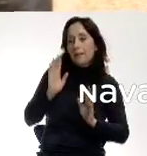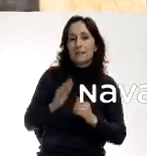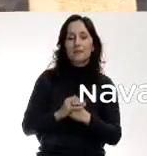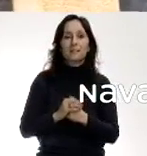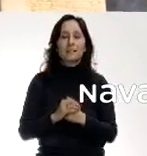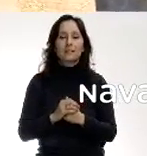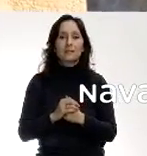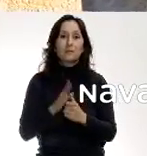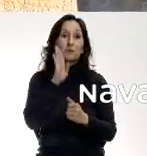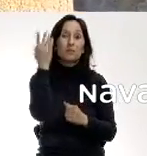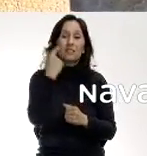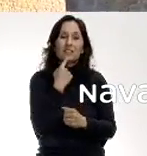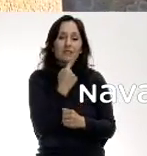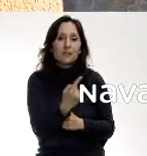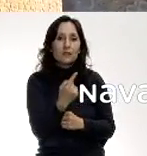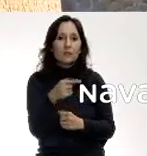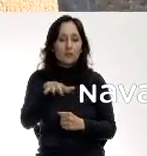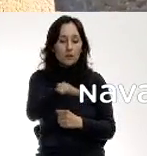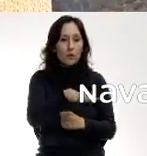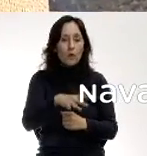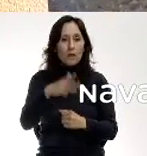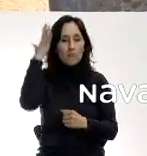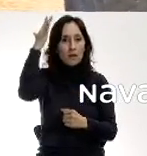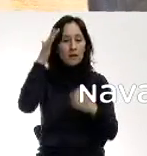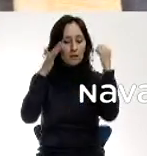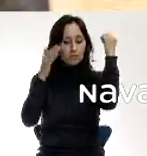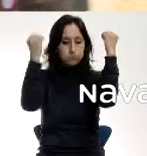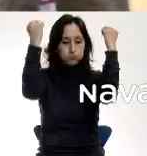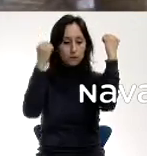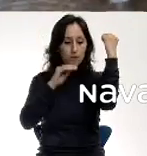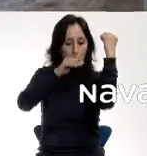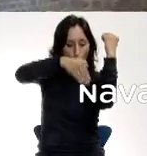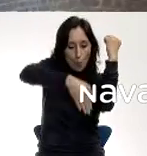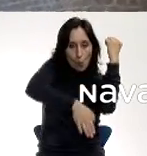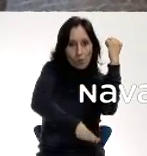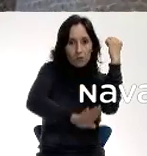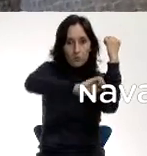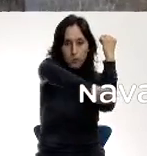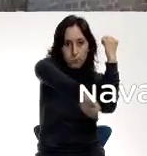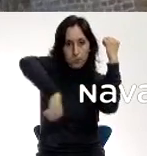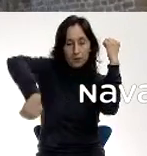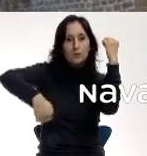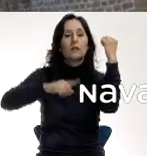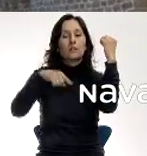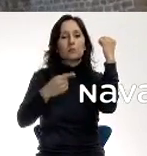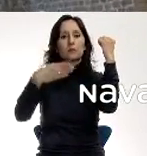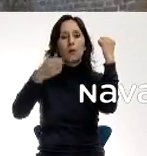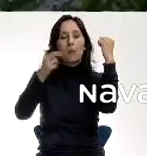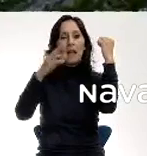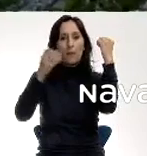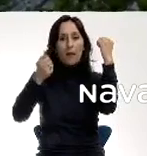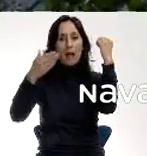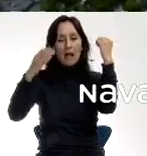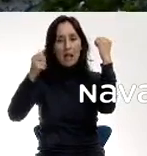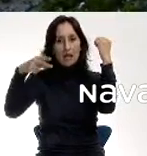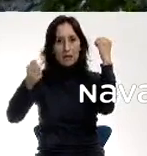sí, lo que te comentaba anteriormente, que aquí habría un foso, que aquí habría lo que se llamaba una barbacana, y claro, este es el